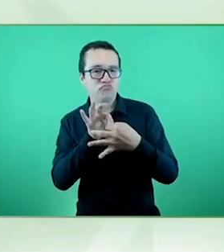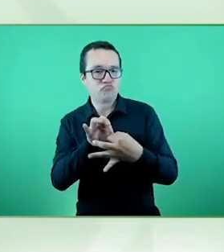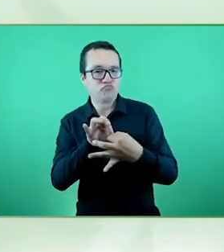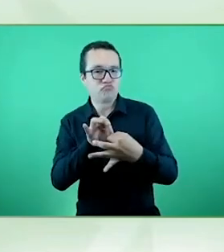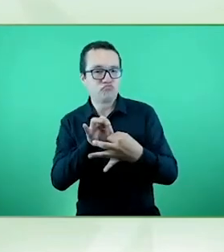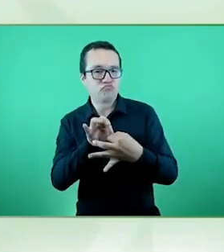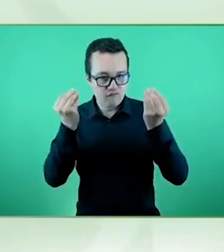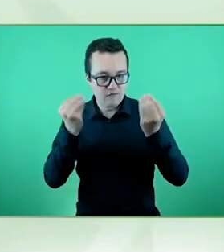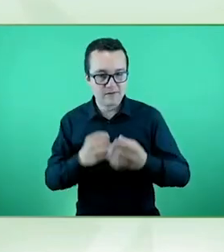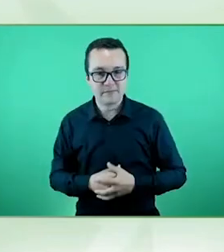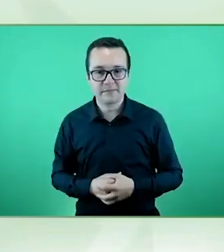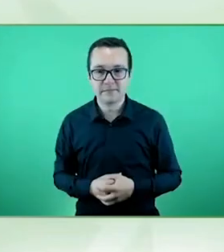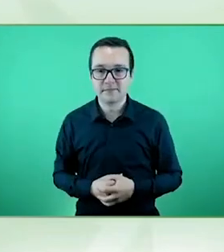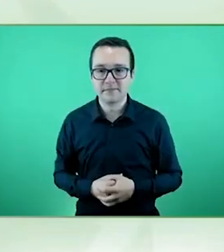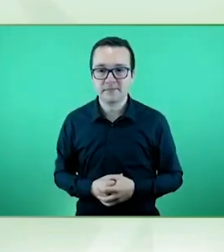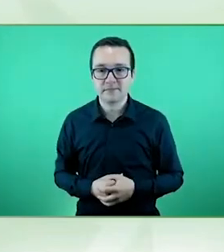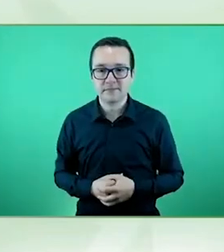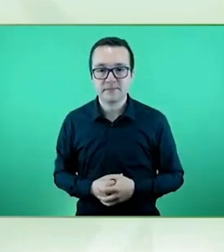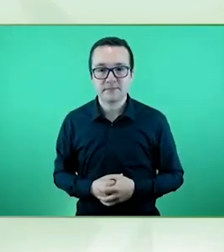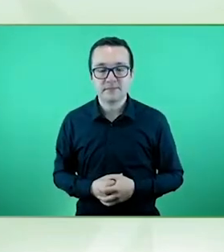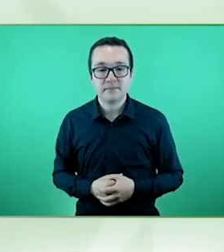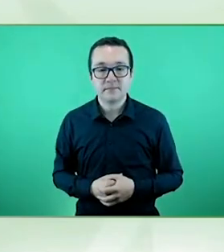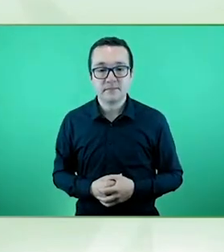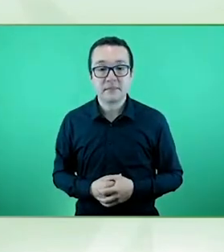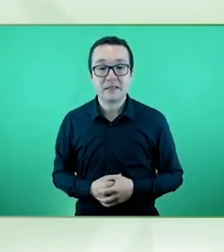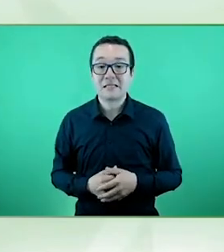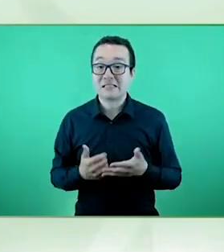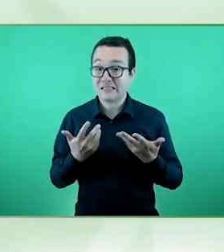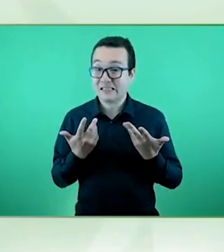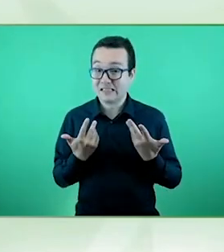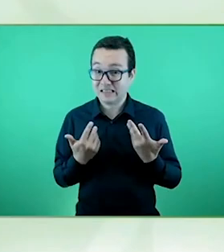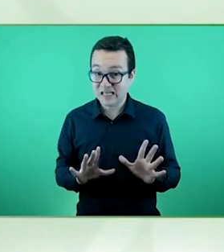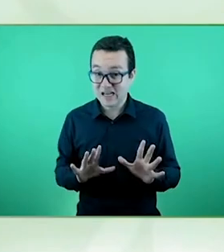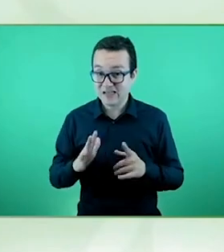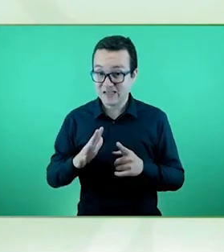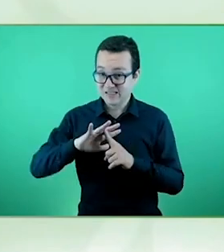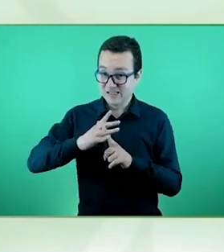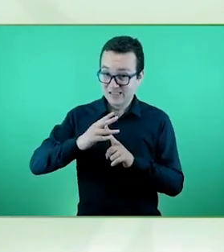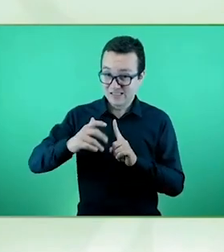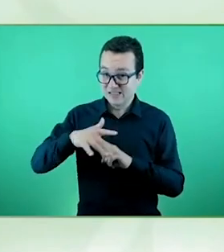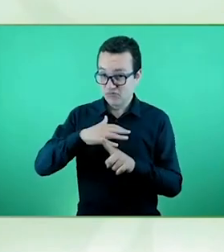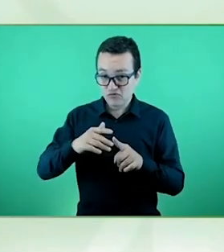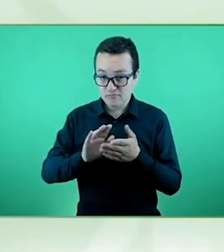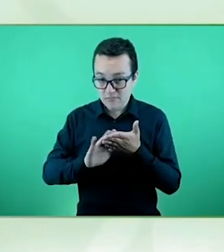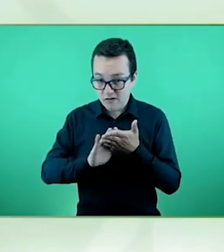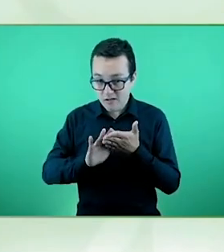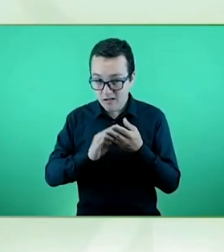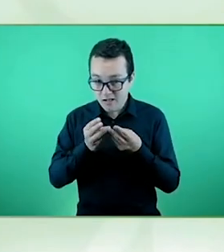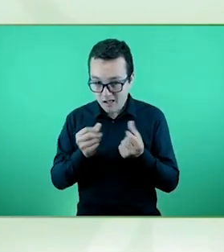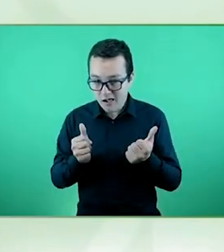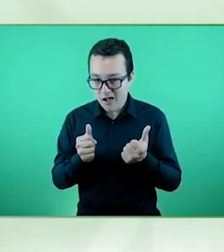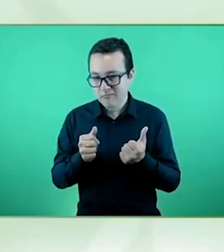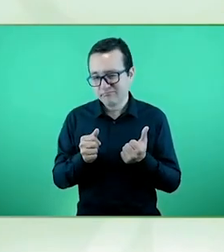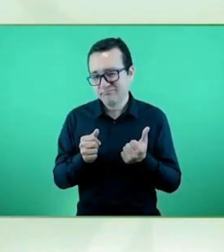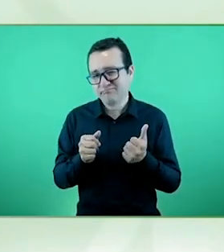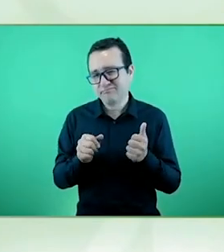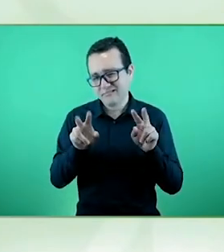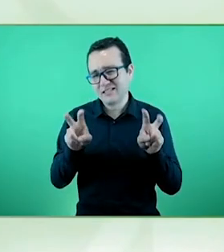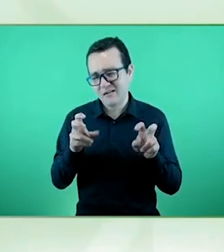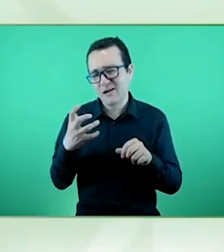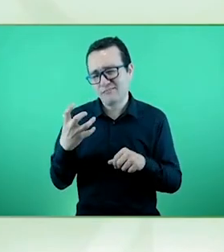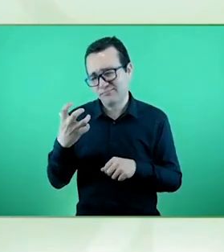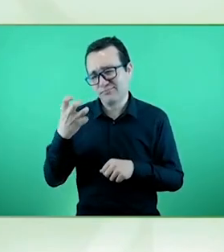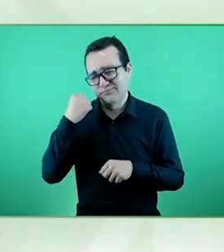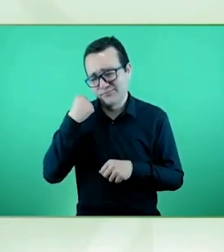problema, que comúnmente, históricamente, estaba abordado de manera individual, es decir,